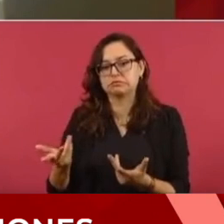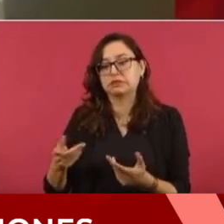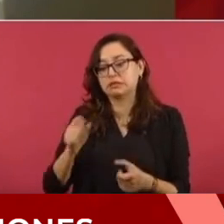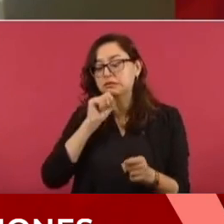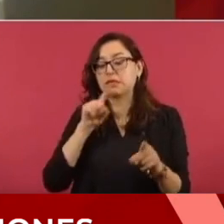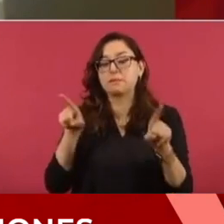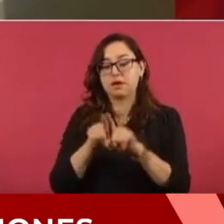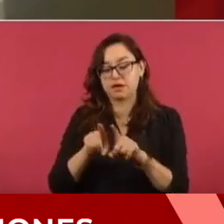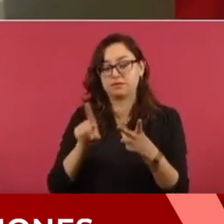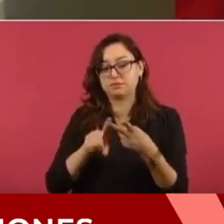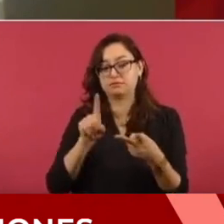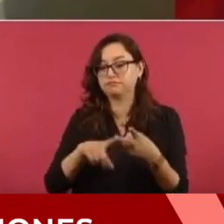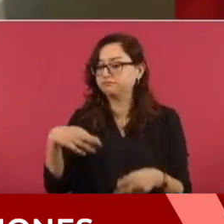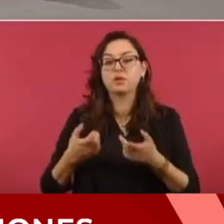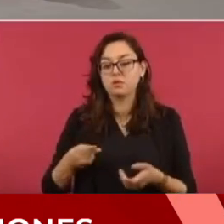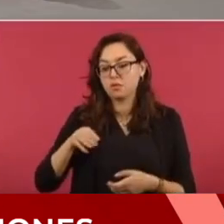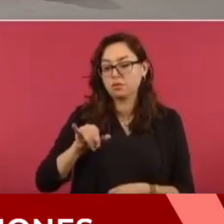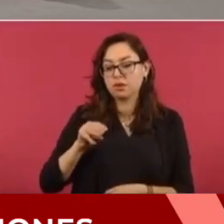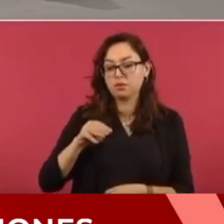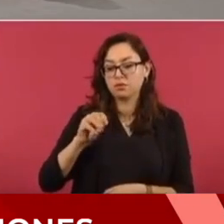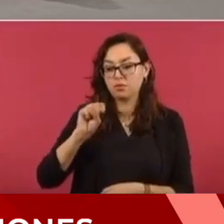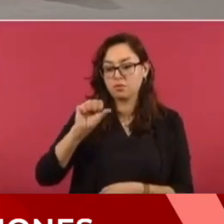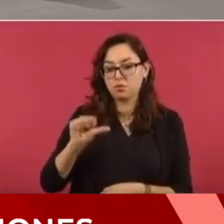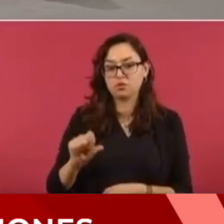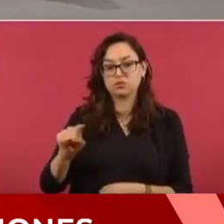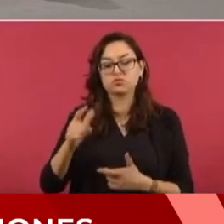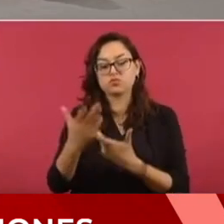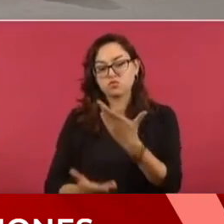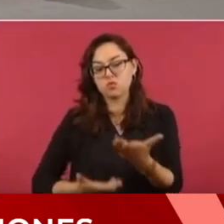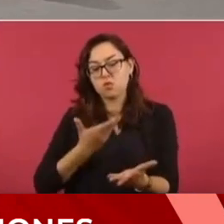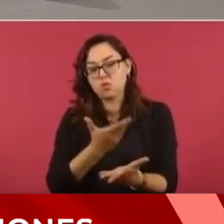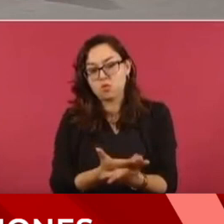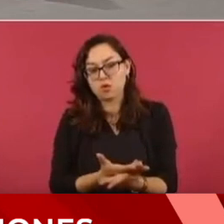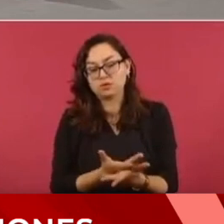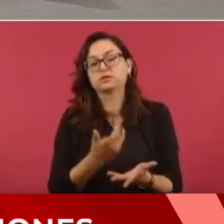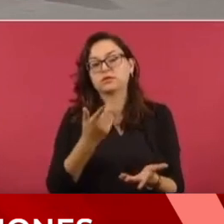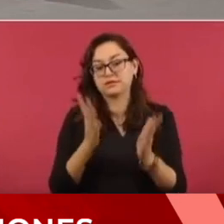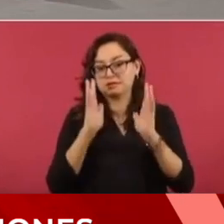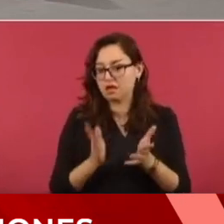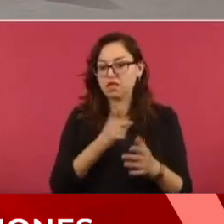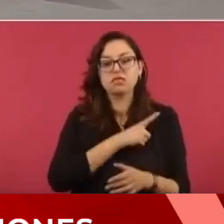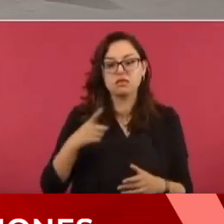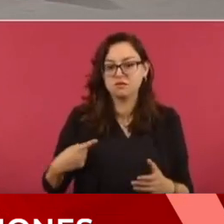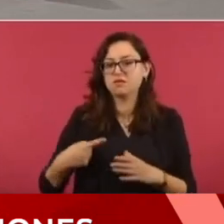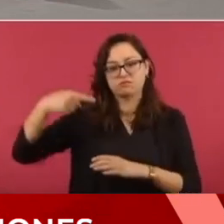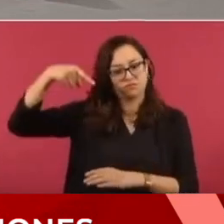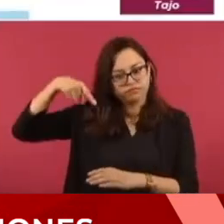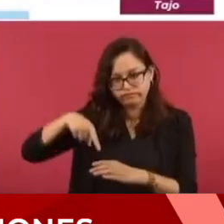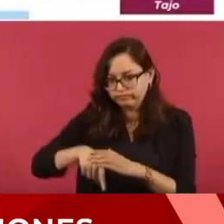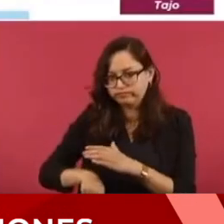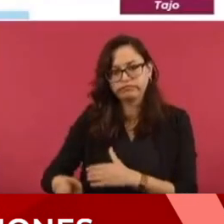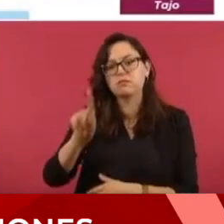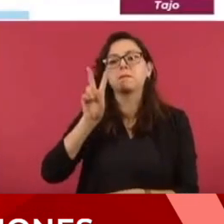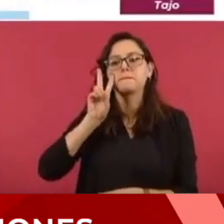tiempo posible de implementar. Van a proponer soluciones técnicas para el ingreso a la mina. Posteriormente, se va a evaluar